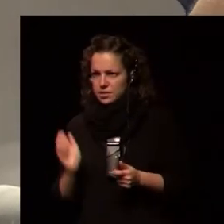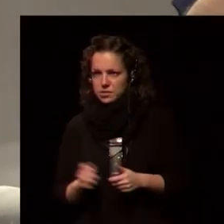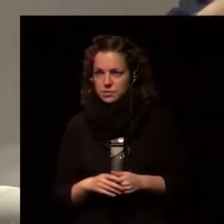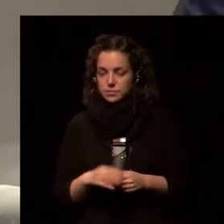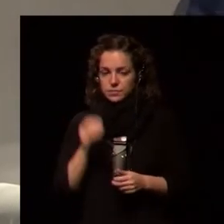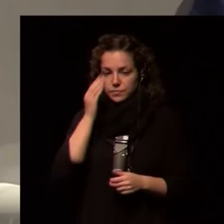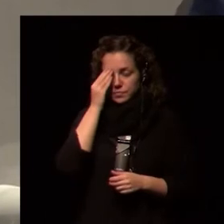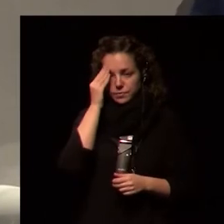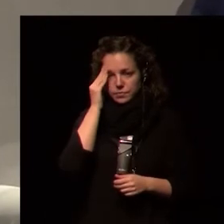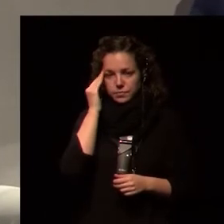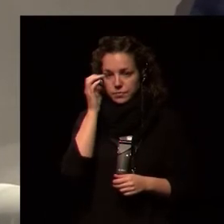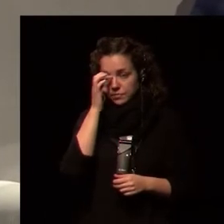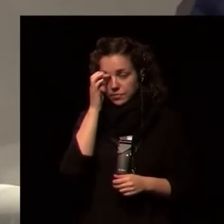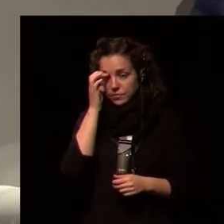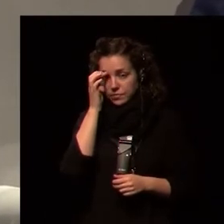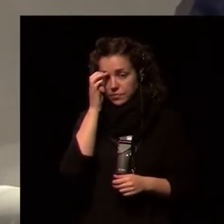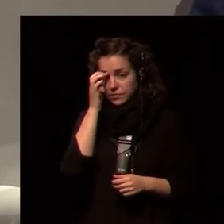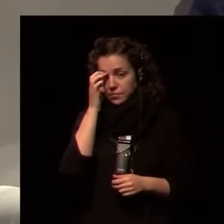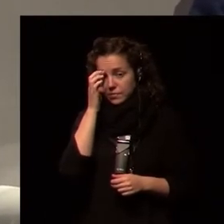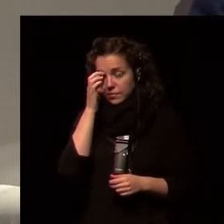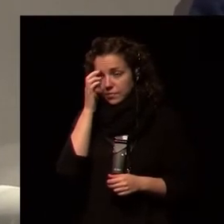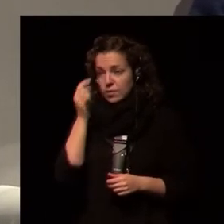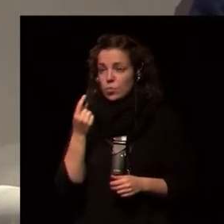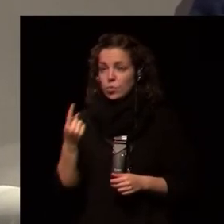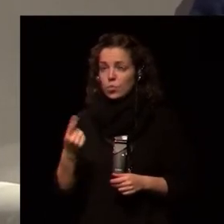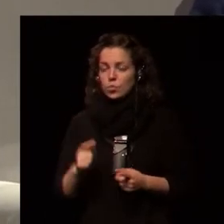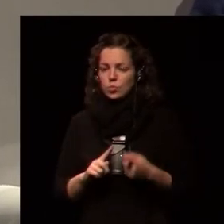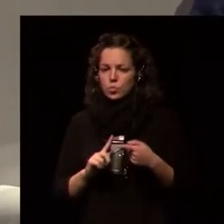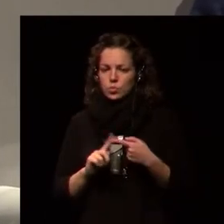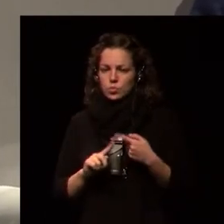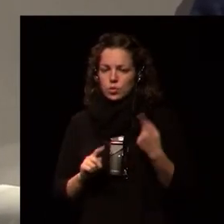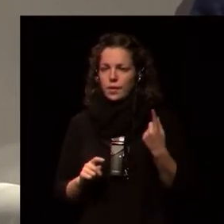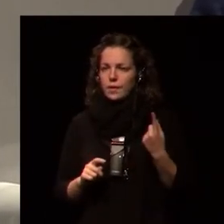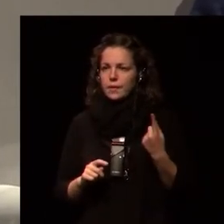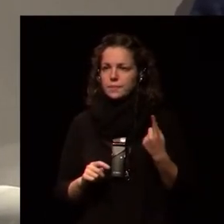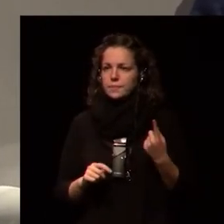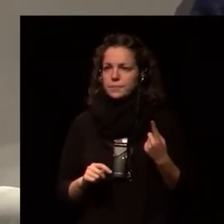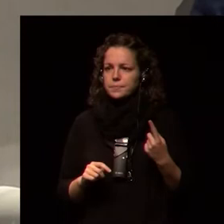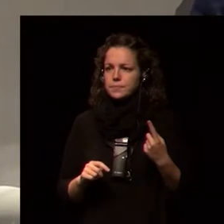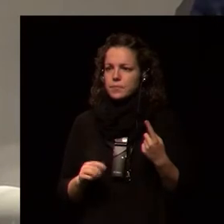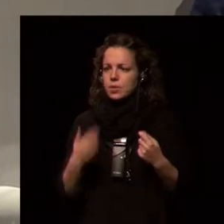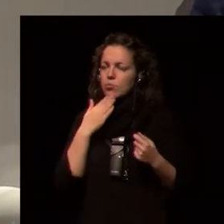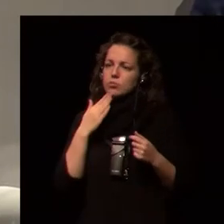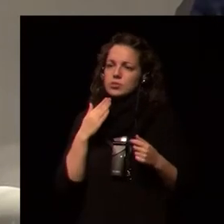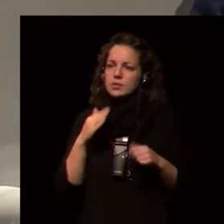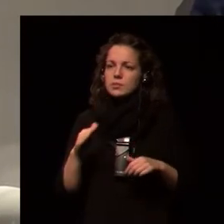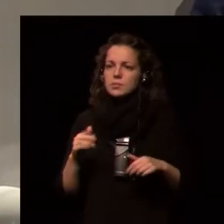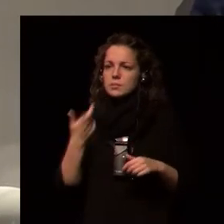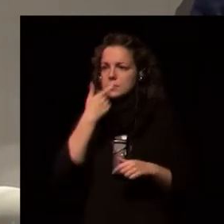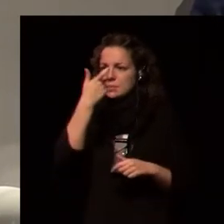4 maneras. Uno, a lo mejor como las penúltimas palabras de